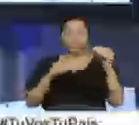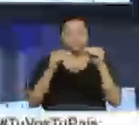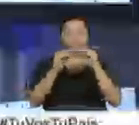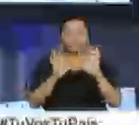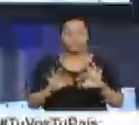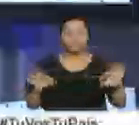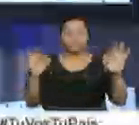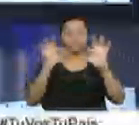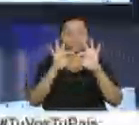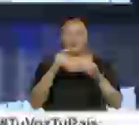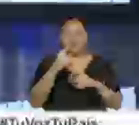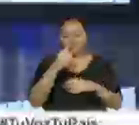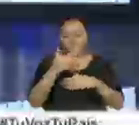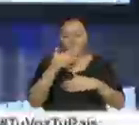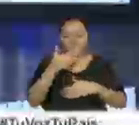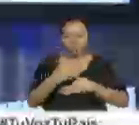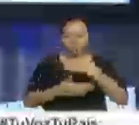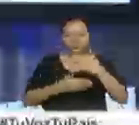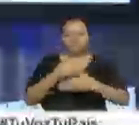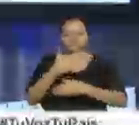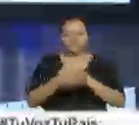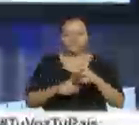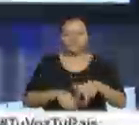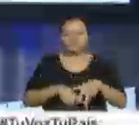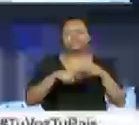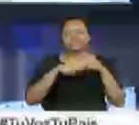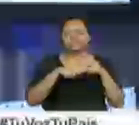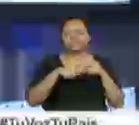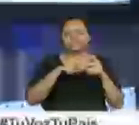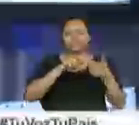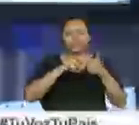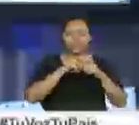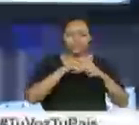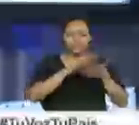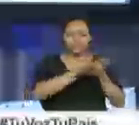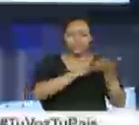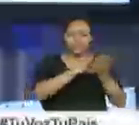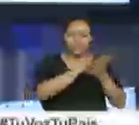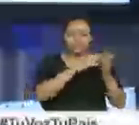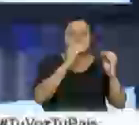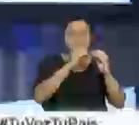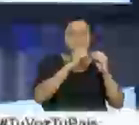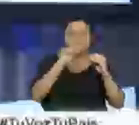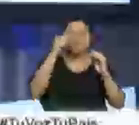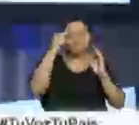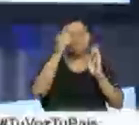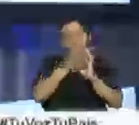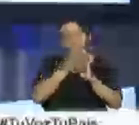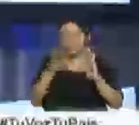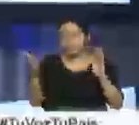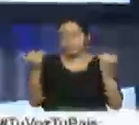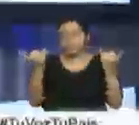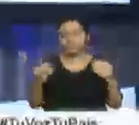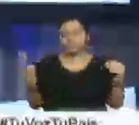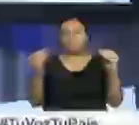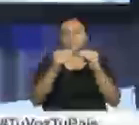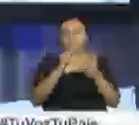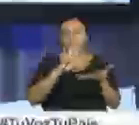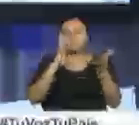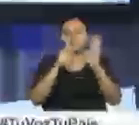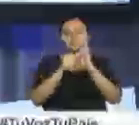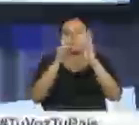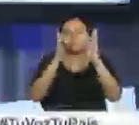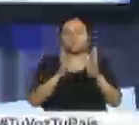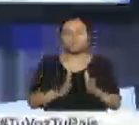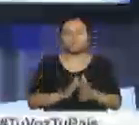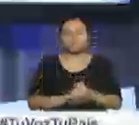importante de los últimos tiempos comienza. La inestabilidad, el neoliberalismo y los gobiernos de las élites dan paso a la revolución